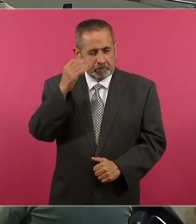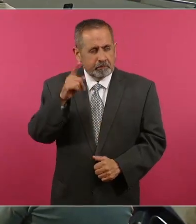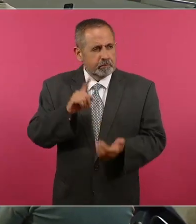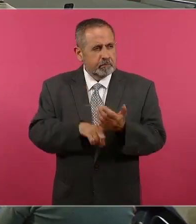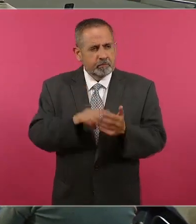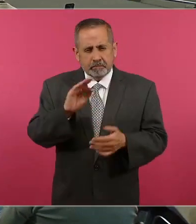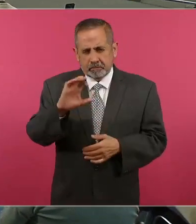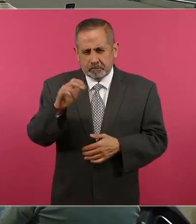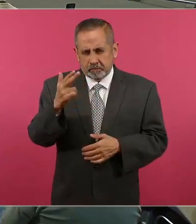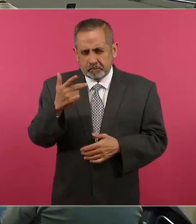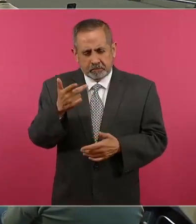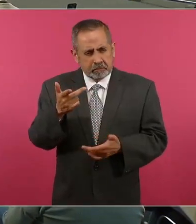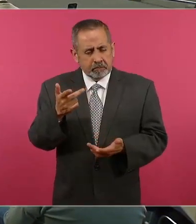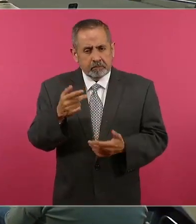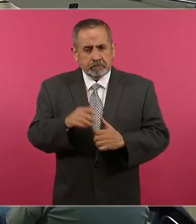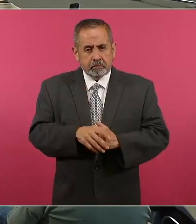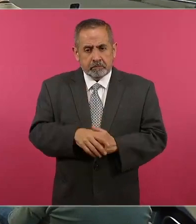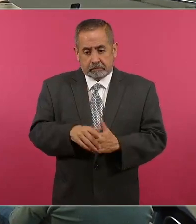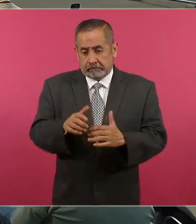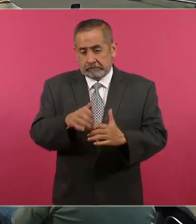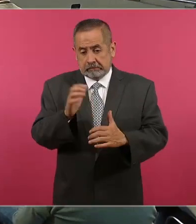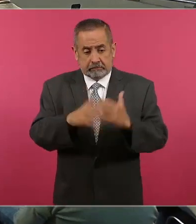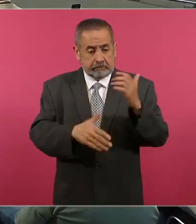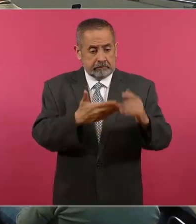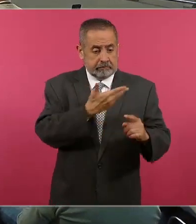Al final de Calderón. ¿Al final?